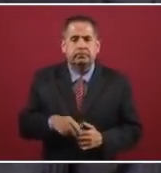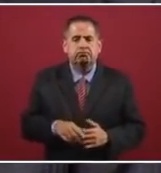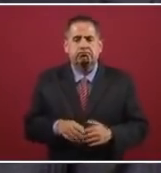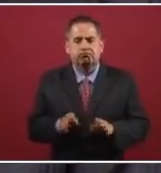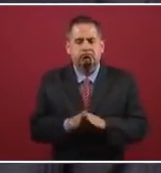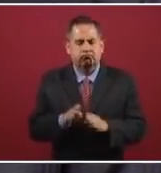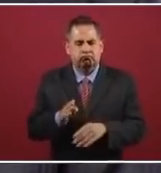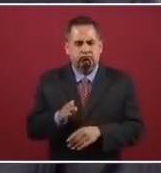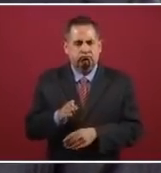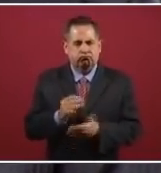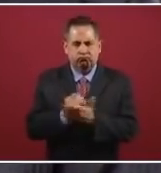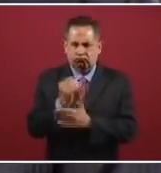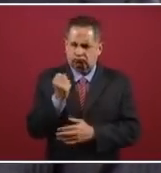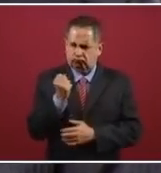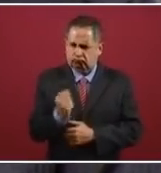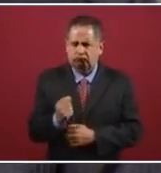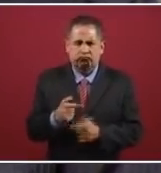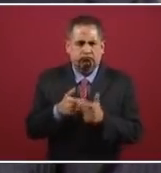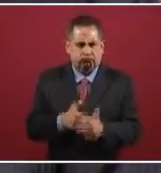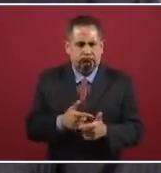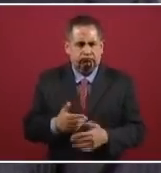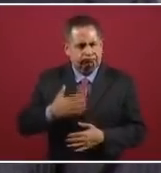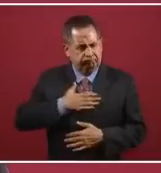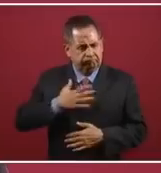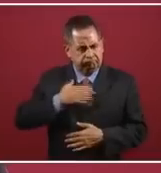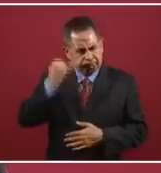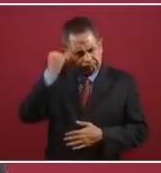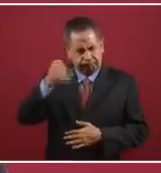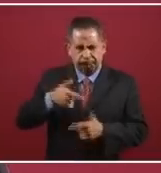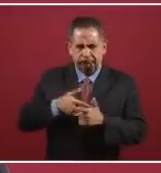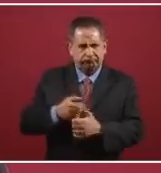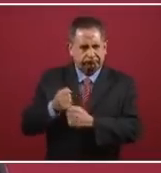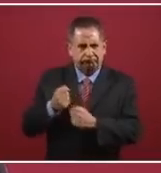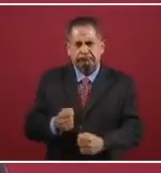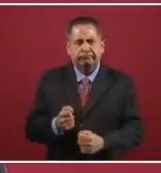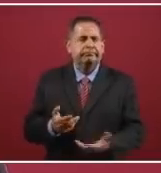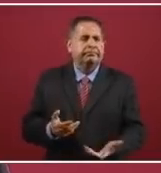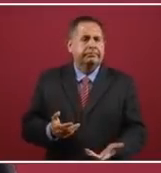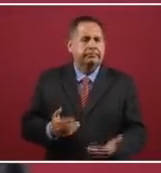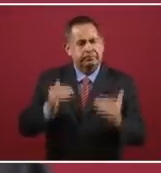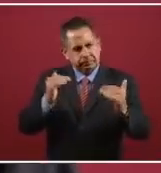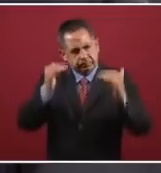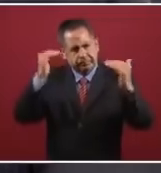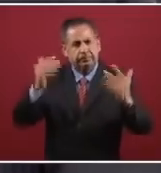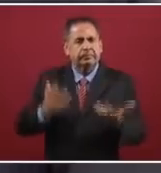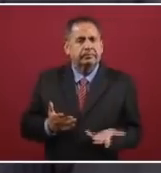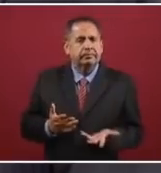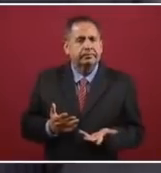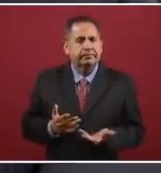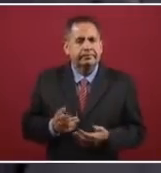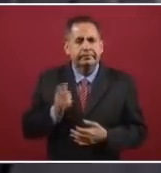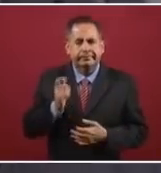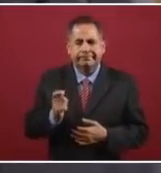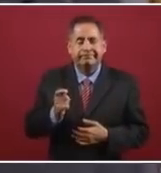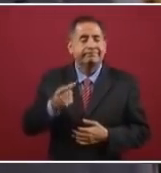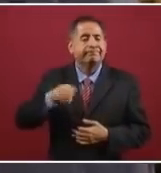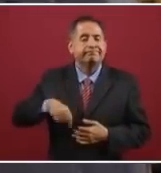con firmeza, defendiendo nuestra soberanía. Nosotros no vamos